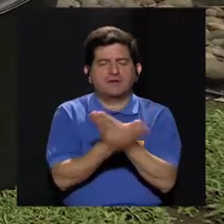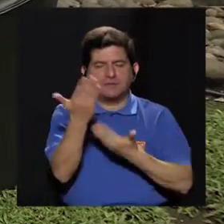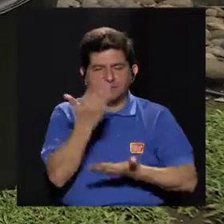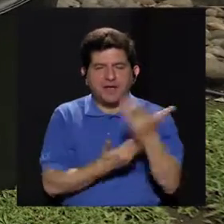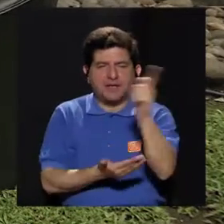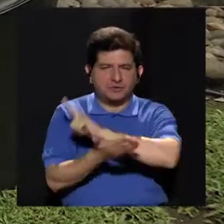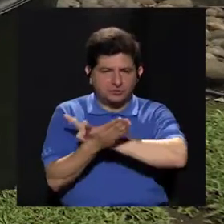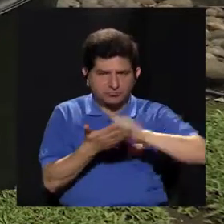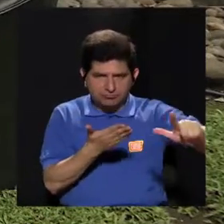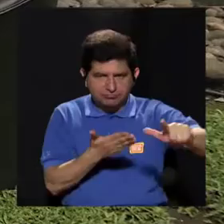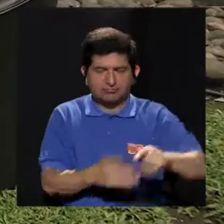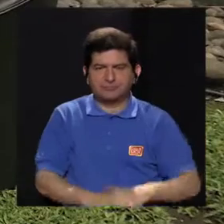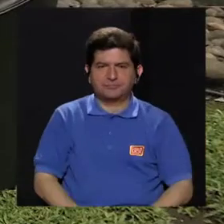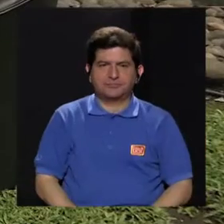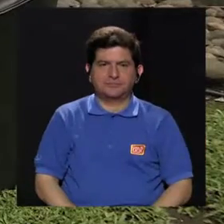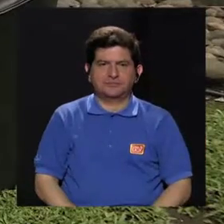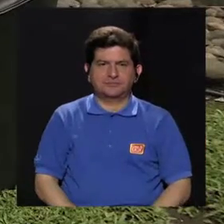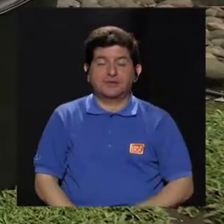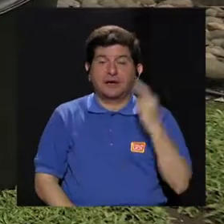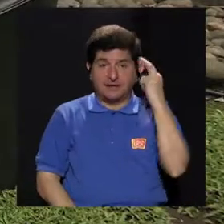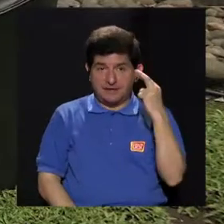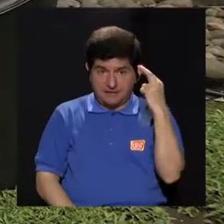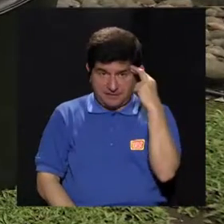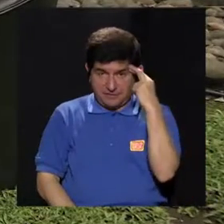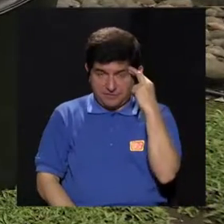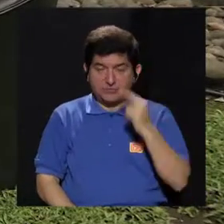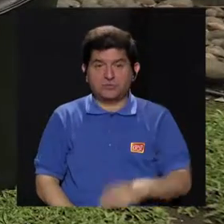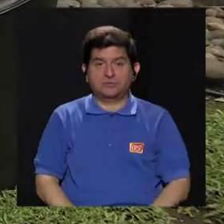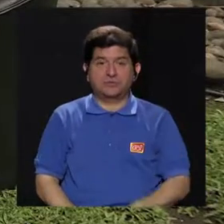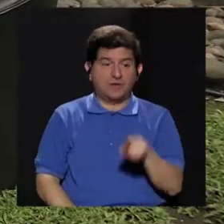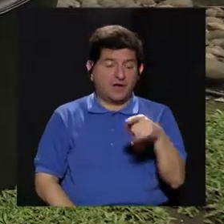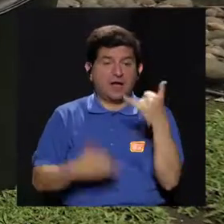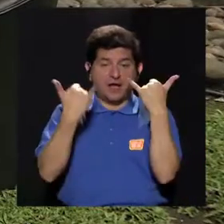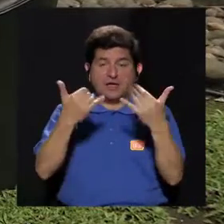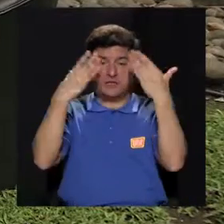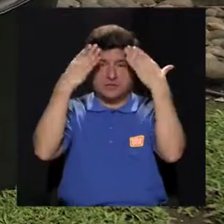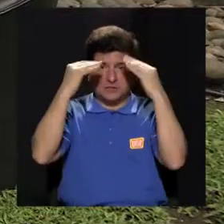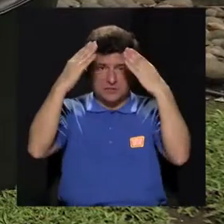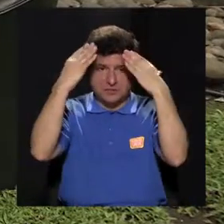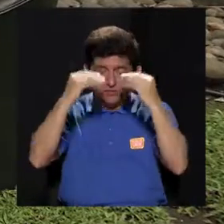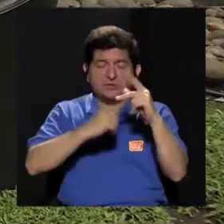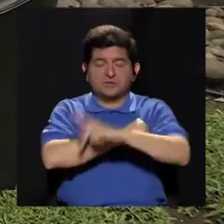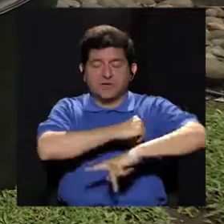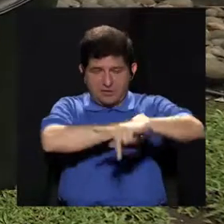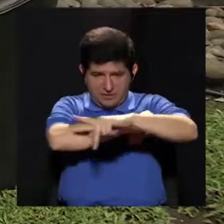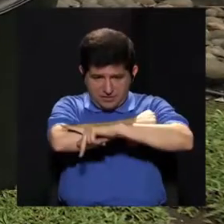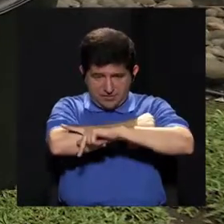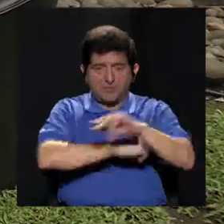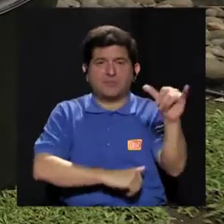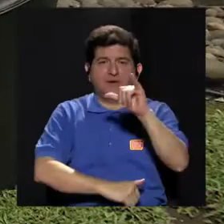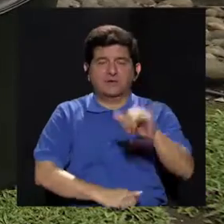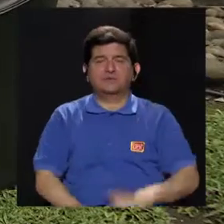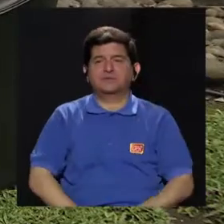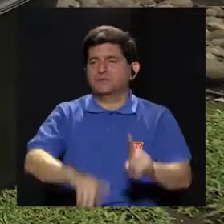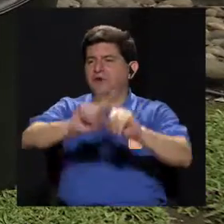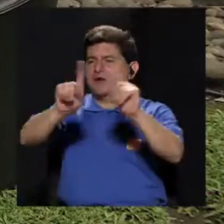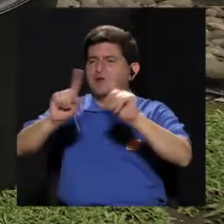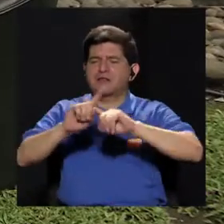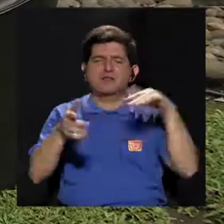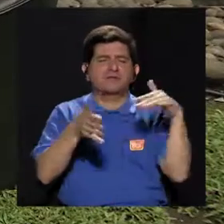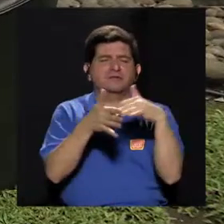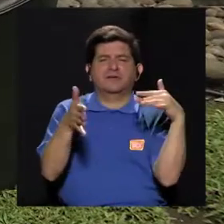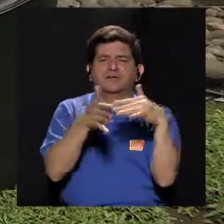volver a lavarse las manos, ¿verdad? Porque sí, y esto está reportado no solo en nuestro país, sino que